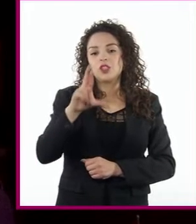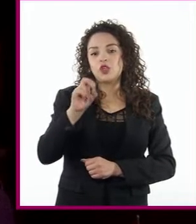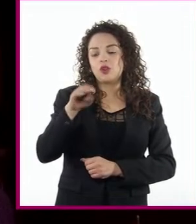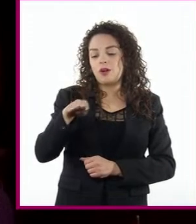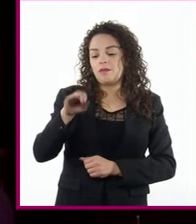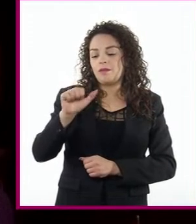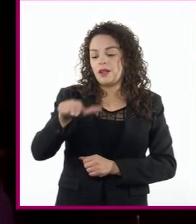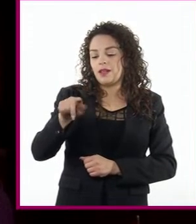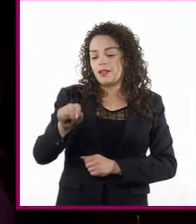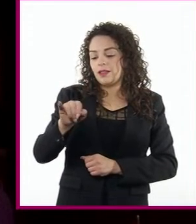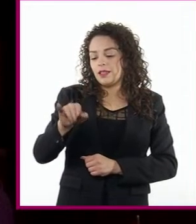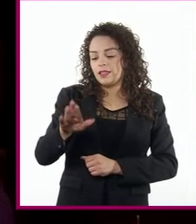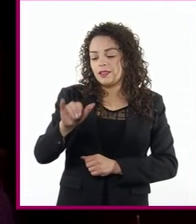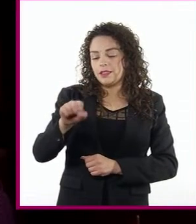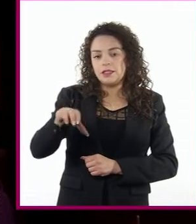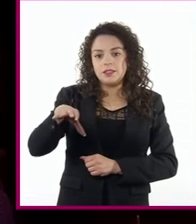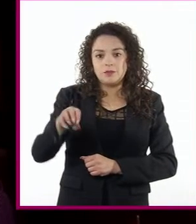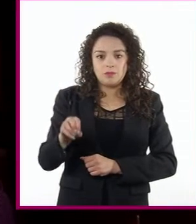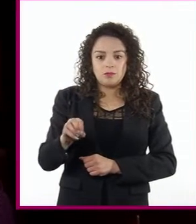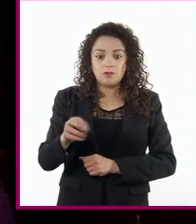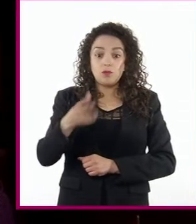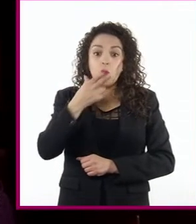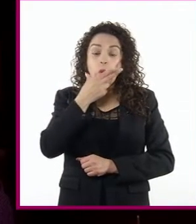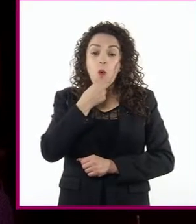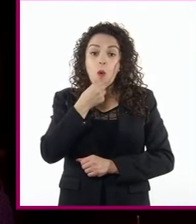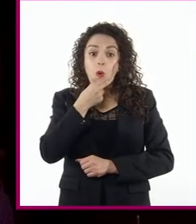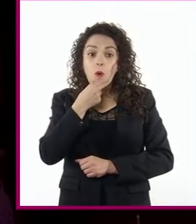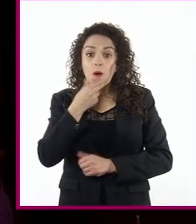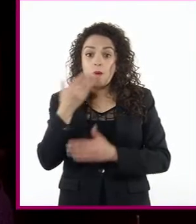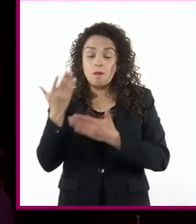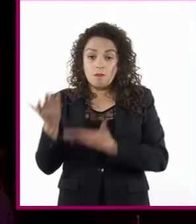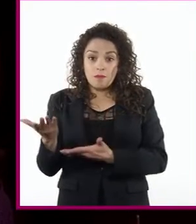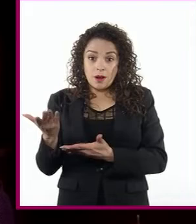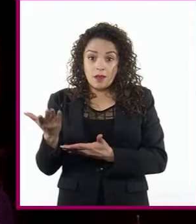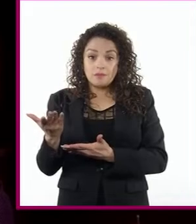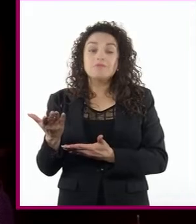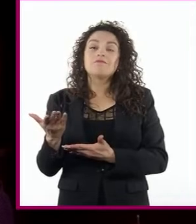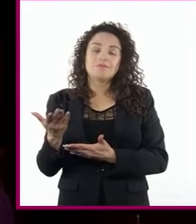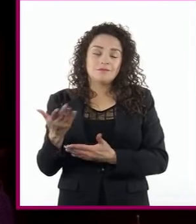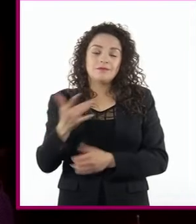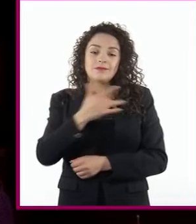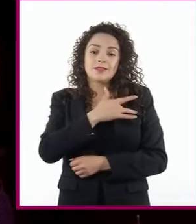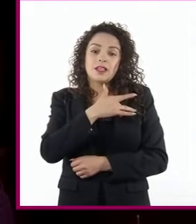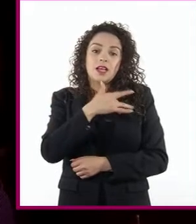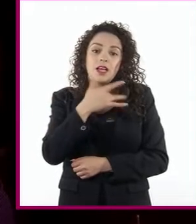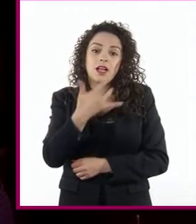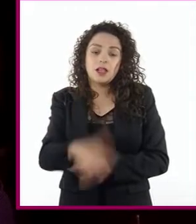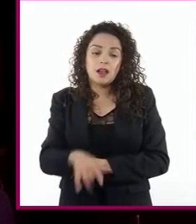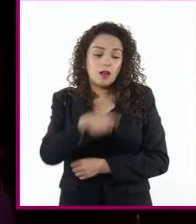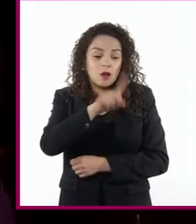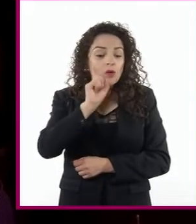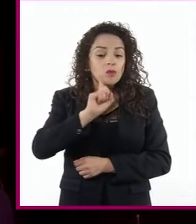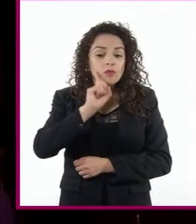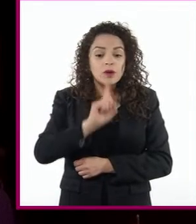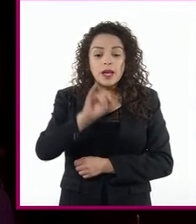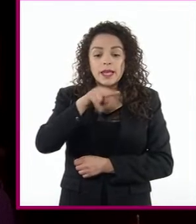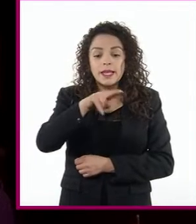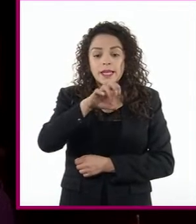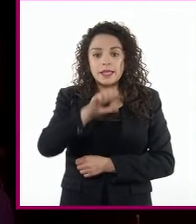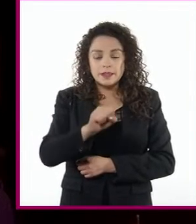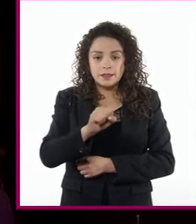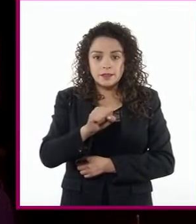romanticismo. El caballero se enamora de doña Inés. El amor le transmite un